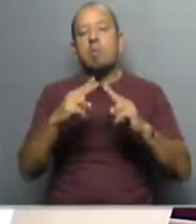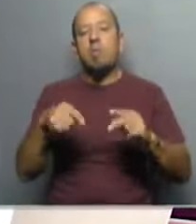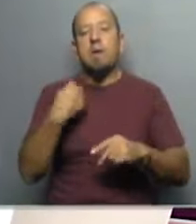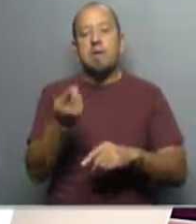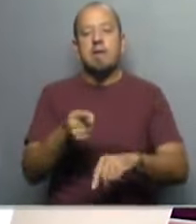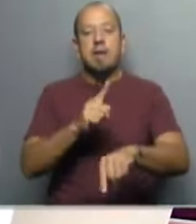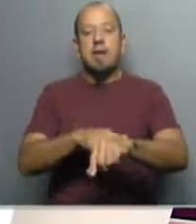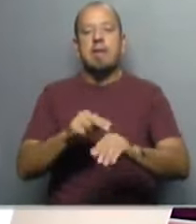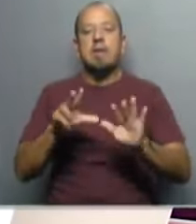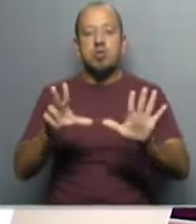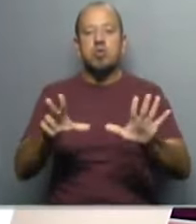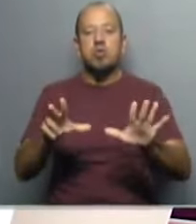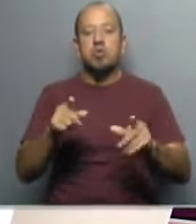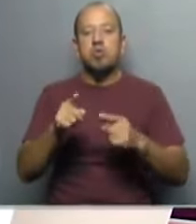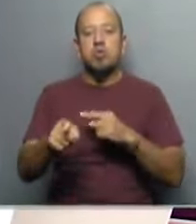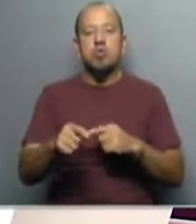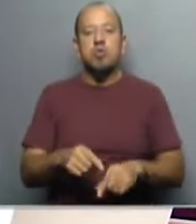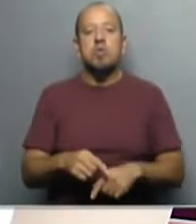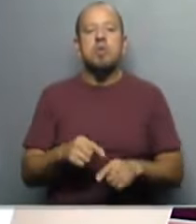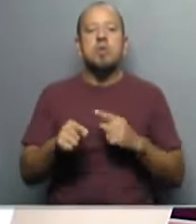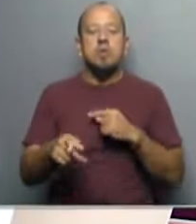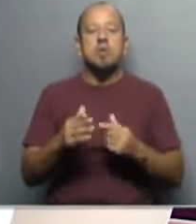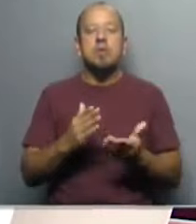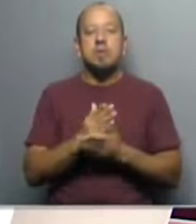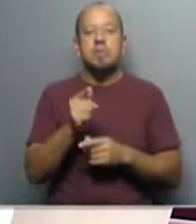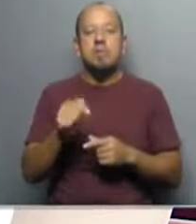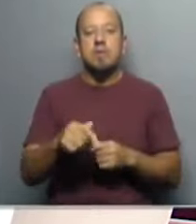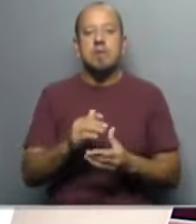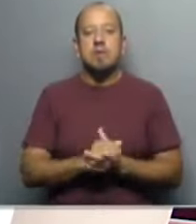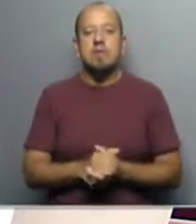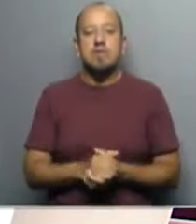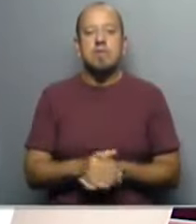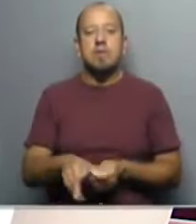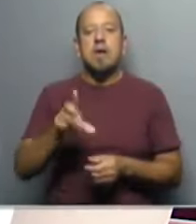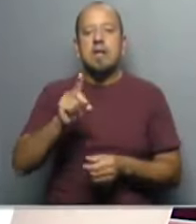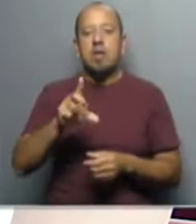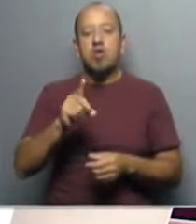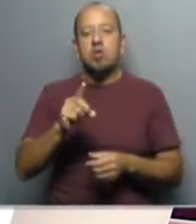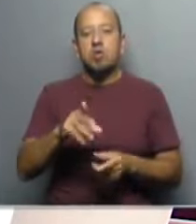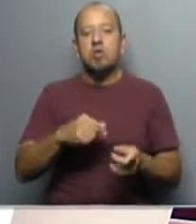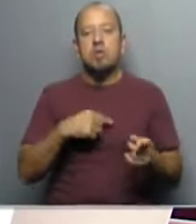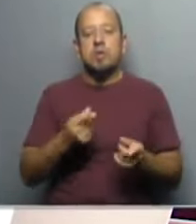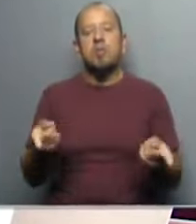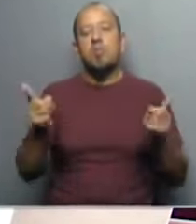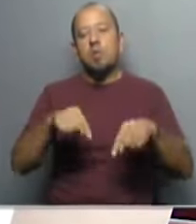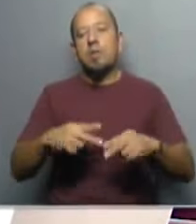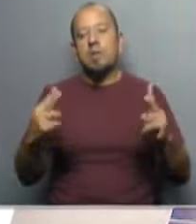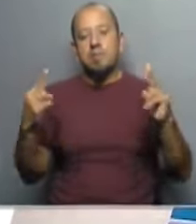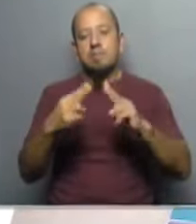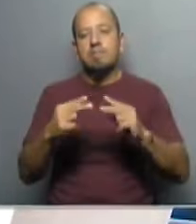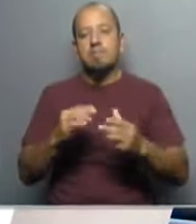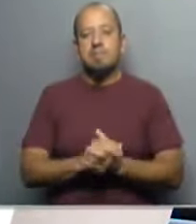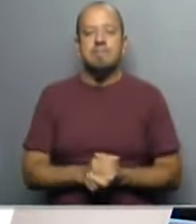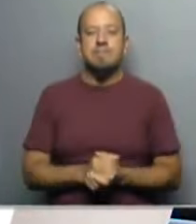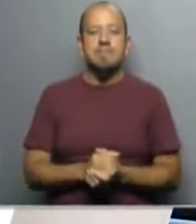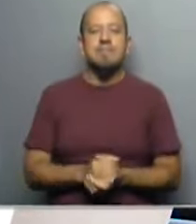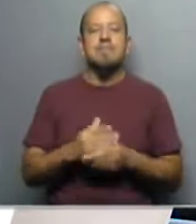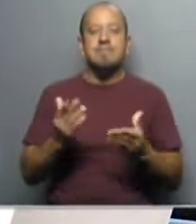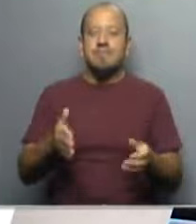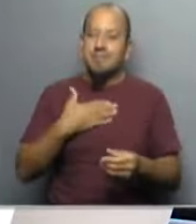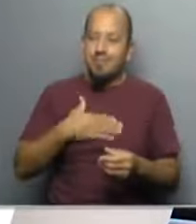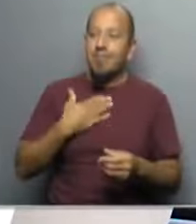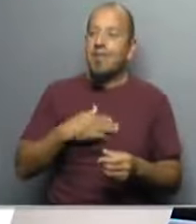a las 20 en el horario de verano. Recuerden, 20 horas, siempre a las 12 la repetición de Mirá Montevideo. Hermoso reencontrarla, Campo. La verdad que sí. Me gustan tus